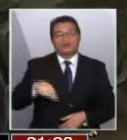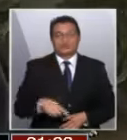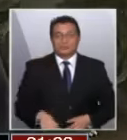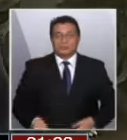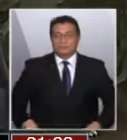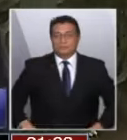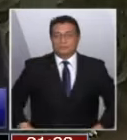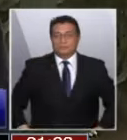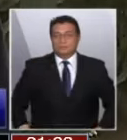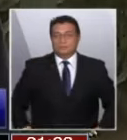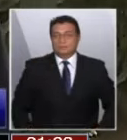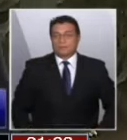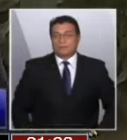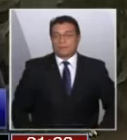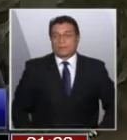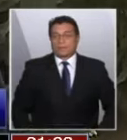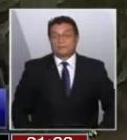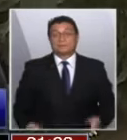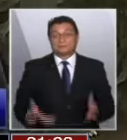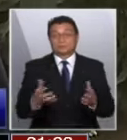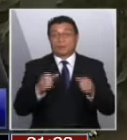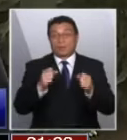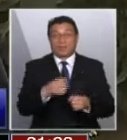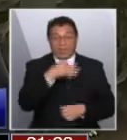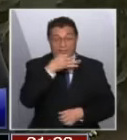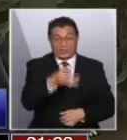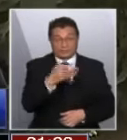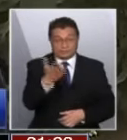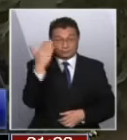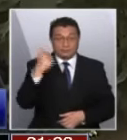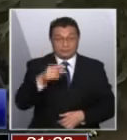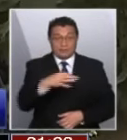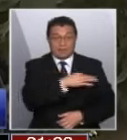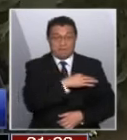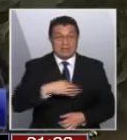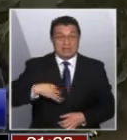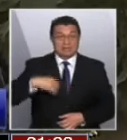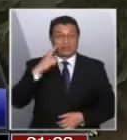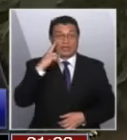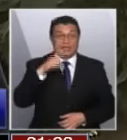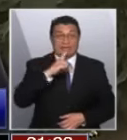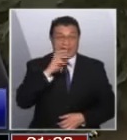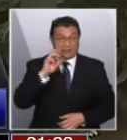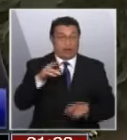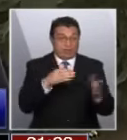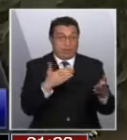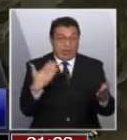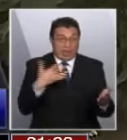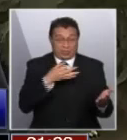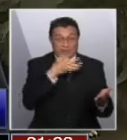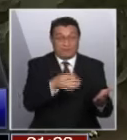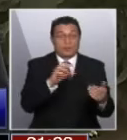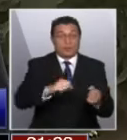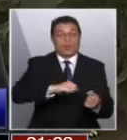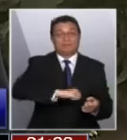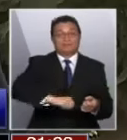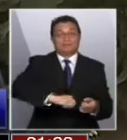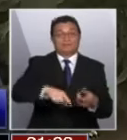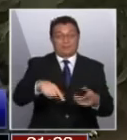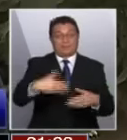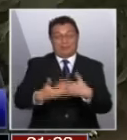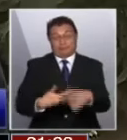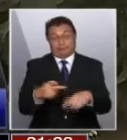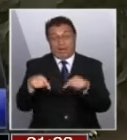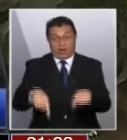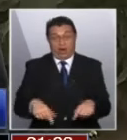vamos podría haberlas dicho cuando era ministro del interior habrían sido con más fuerza y habríamos evitado el desastre que tienen hoy